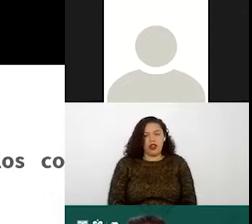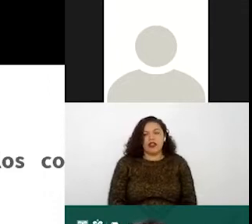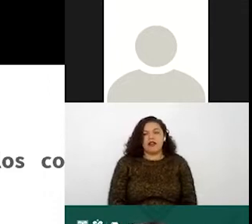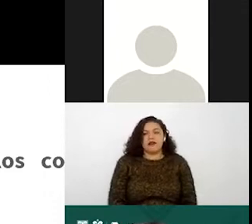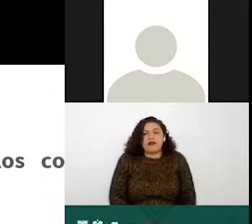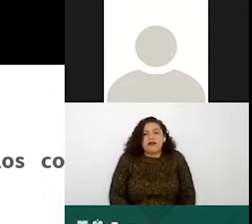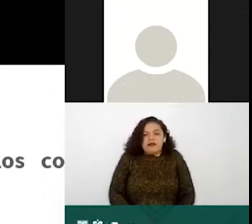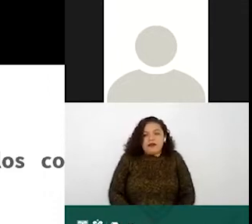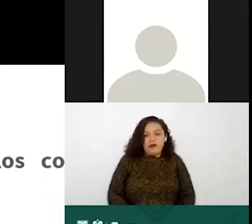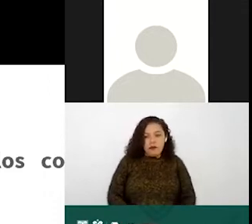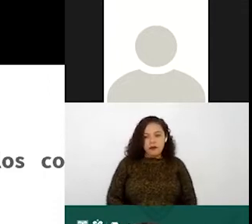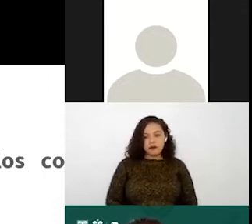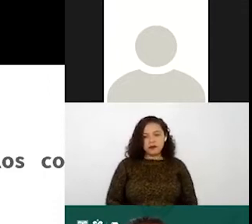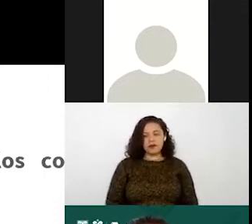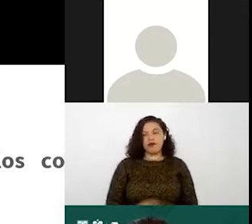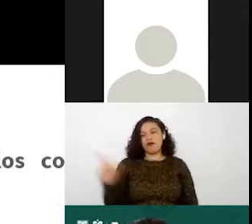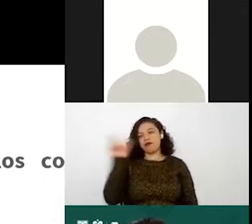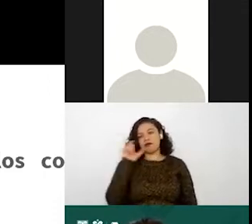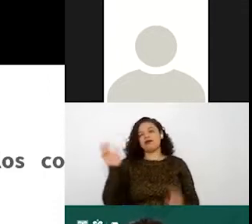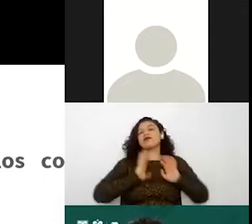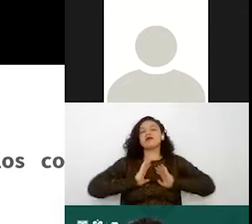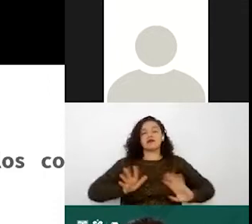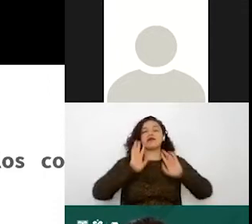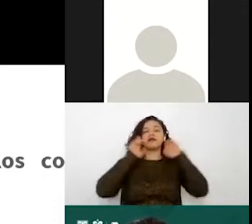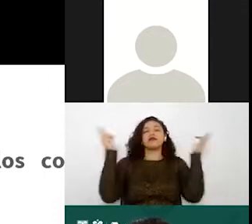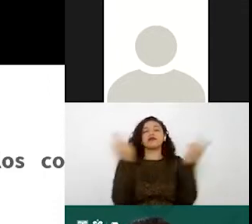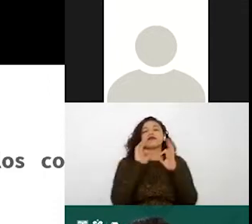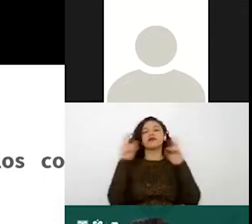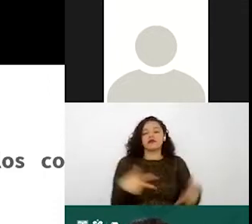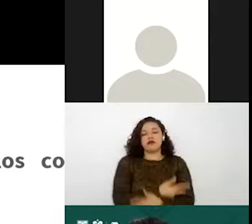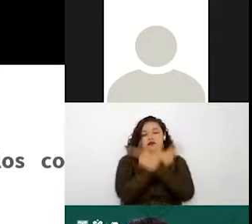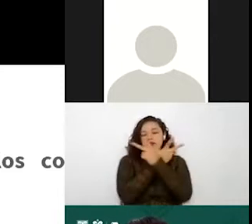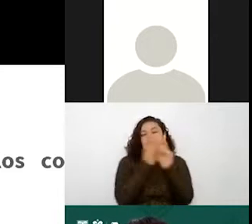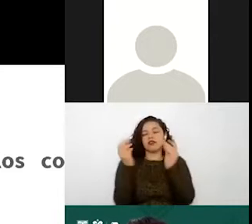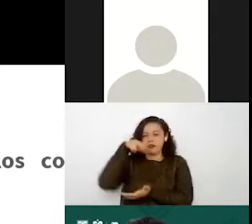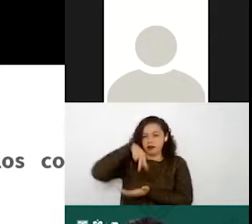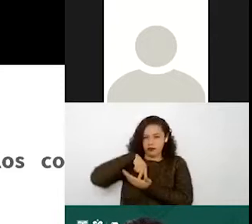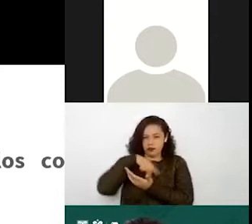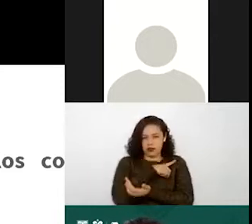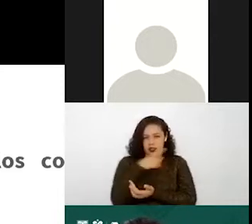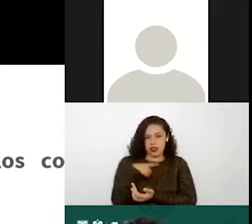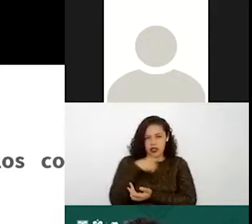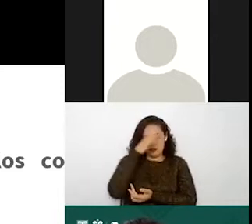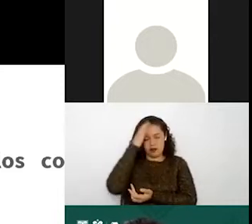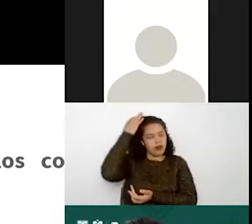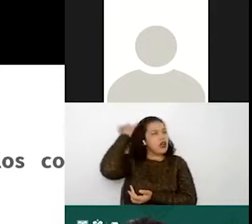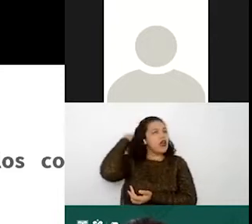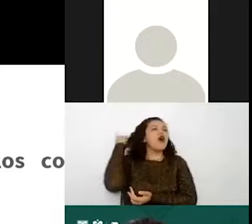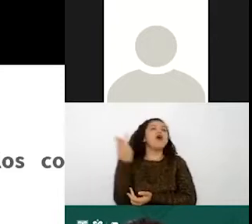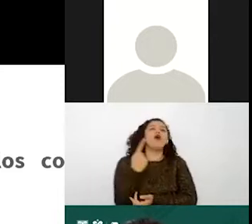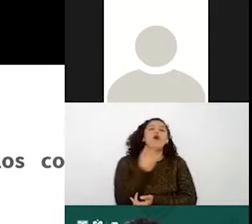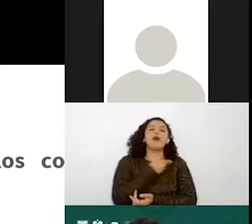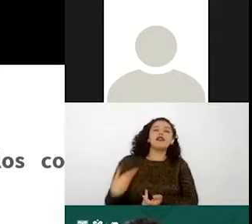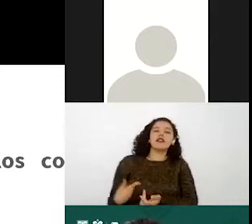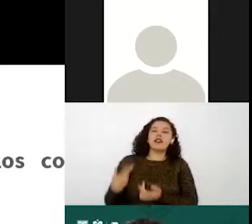Una vez que se esté en la sesión ya sea de forma virtual o presencial se tendrá que Designar un presidente y un